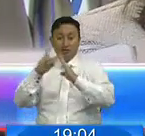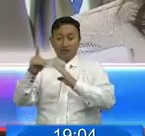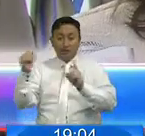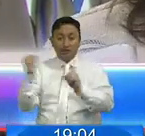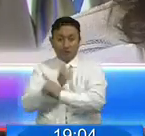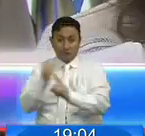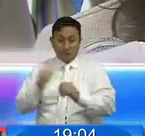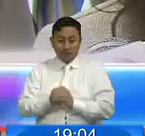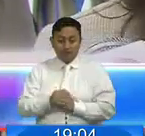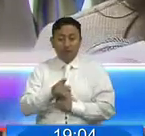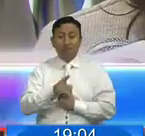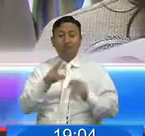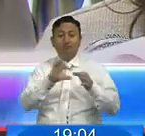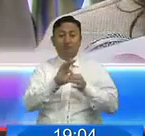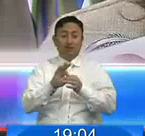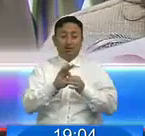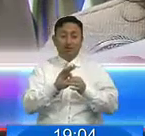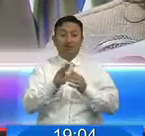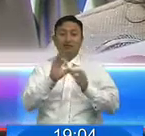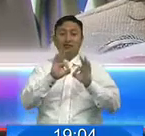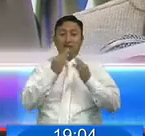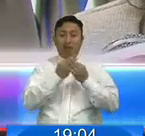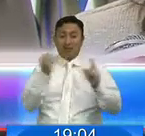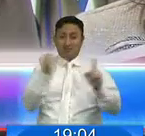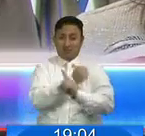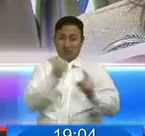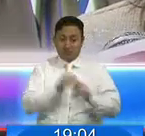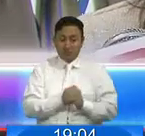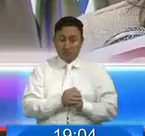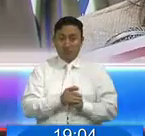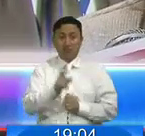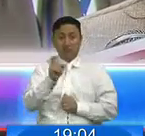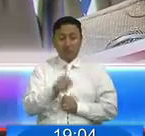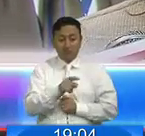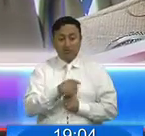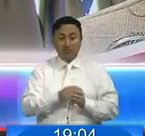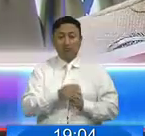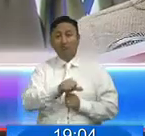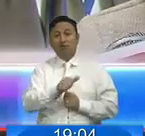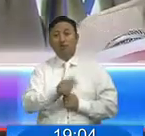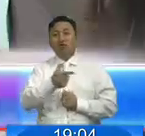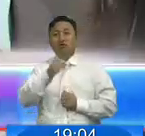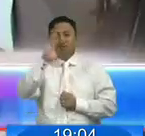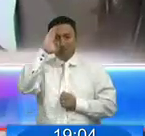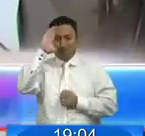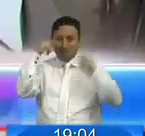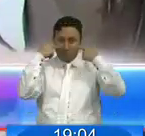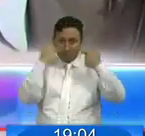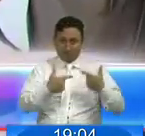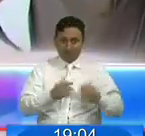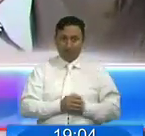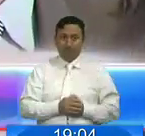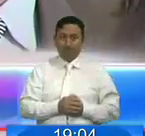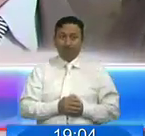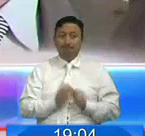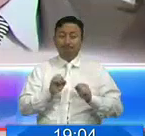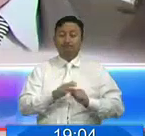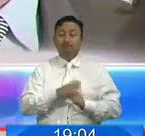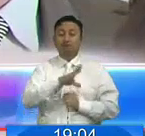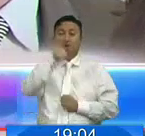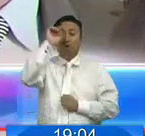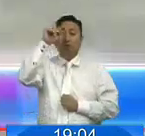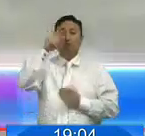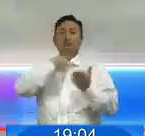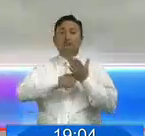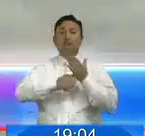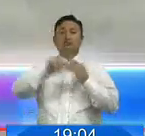violencia que se produce en la relación de una familia, tiene la necesidad de otro tipo de abordaje. Son las reacciones desde el Ministerio de